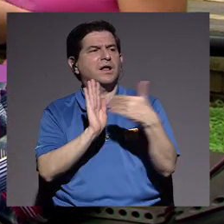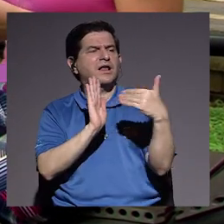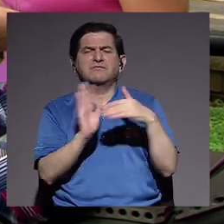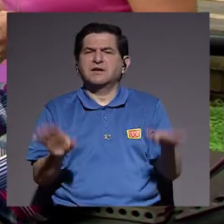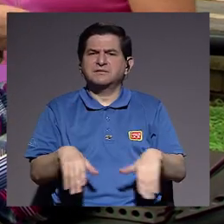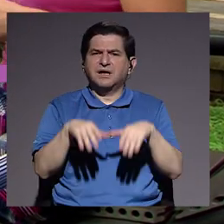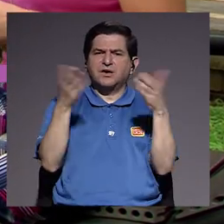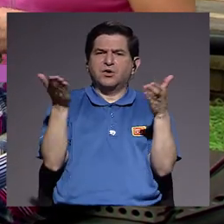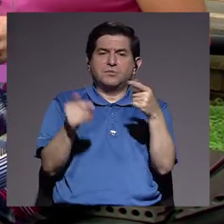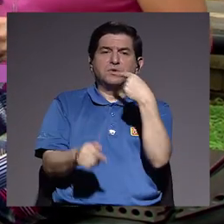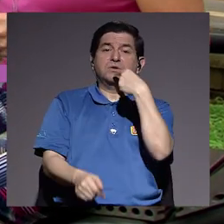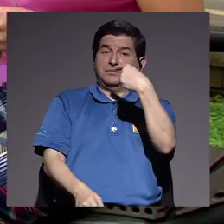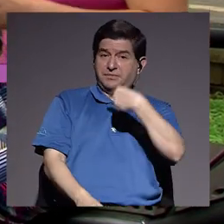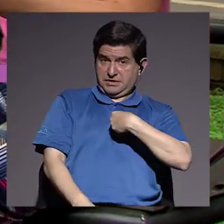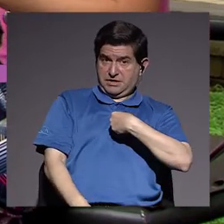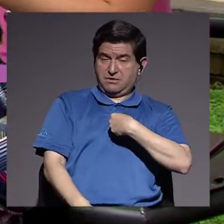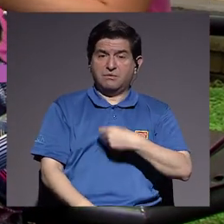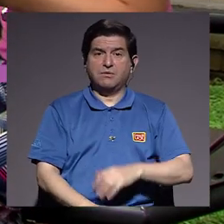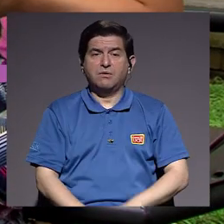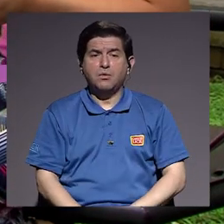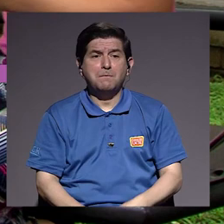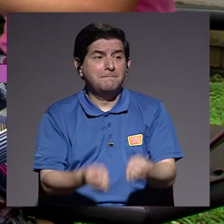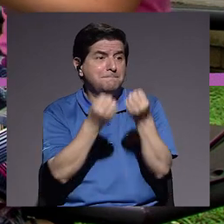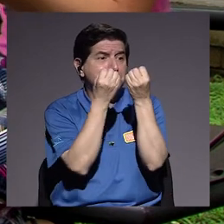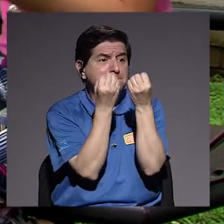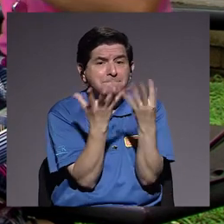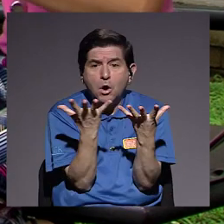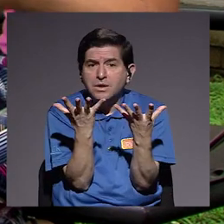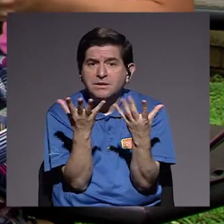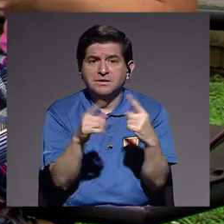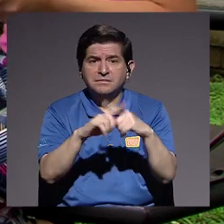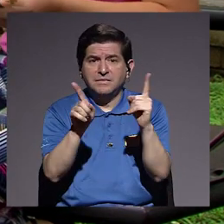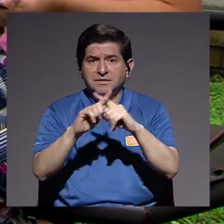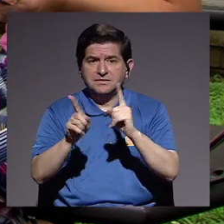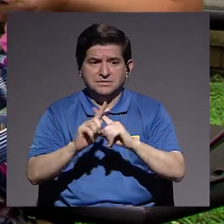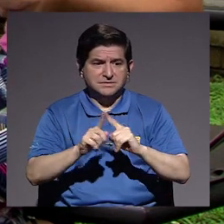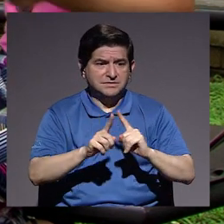cómo nos afecta, ¿verdad? Usted nos decía que son muchos